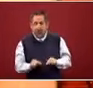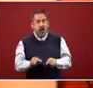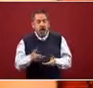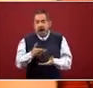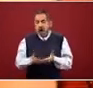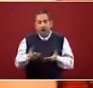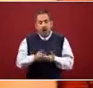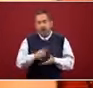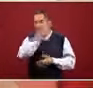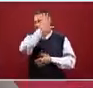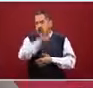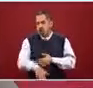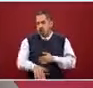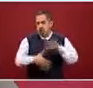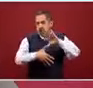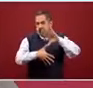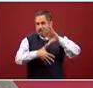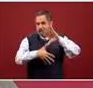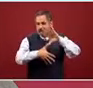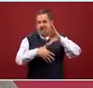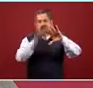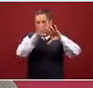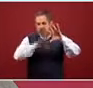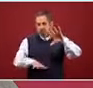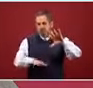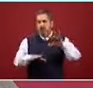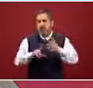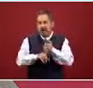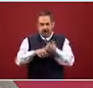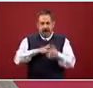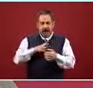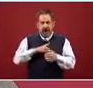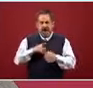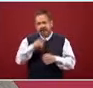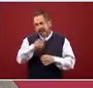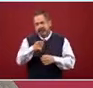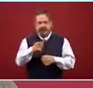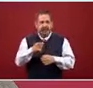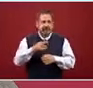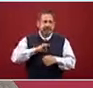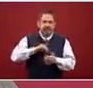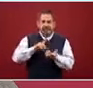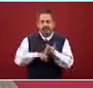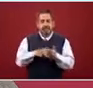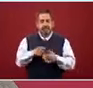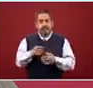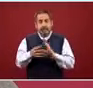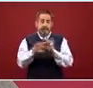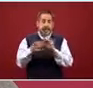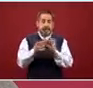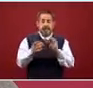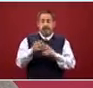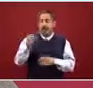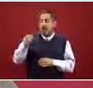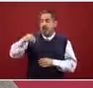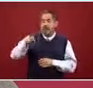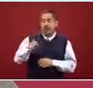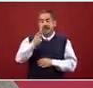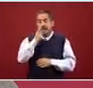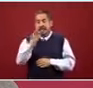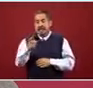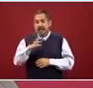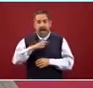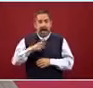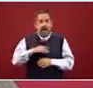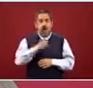prácticamente toda América Latina que, de acuerdo a la clasificación de la Organización Mundial de la Salud, tiene al menos un